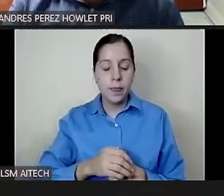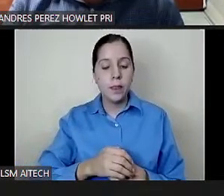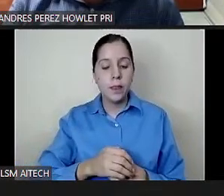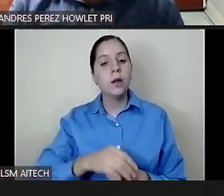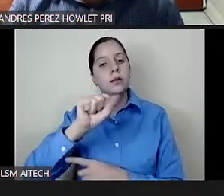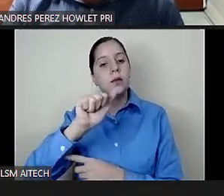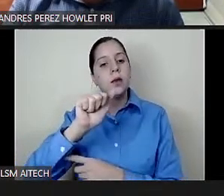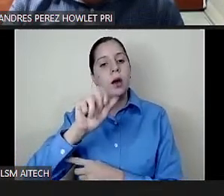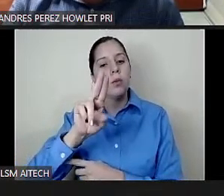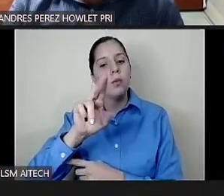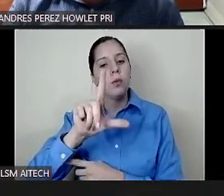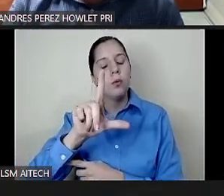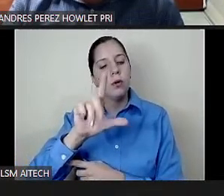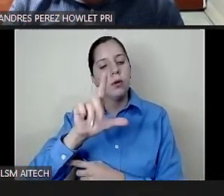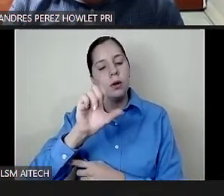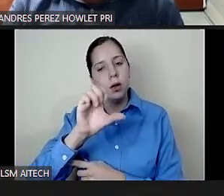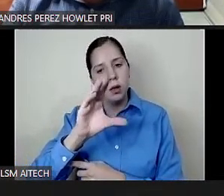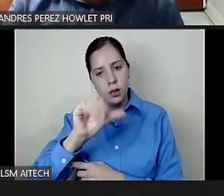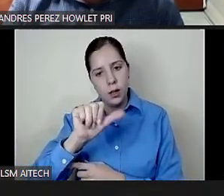Eduardo Rodríguez Camacho.